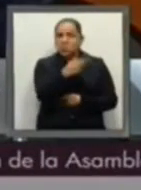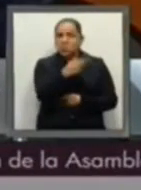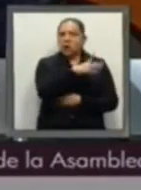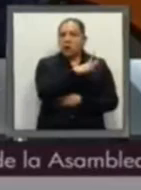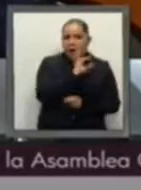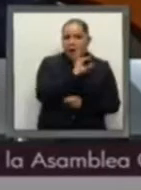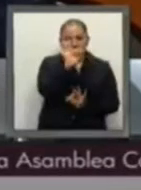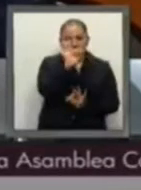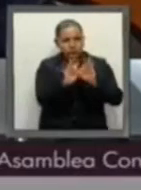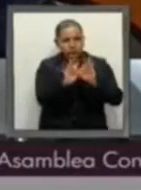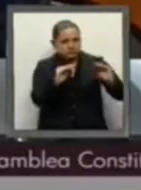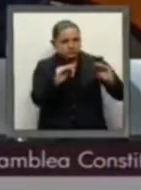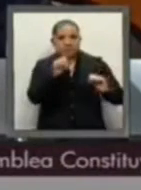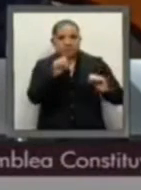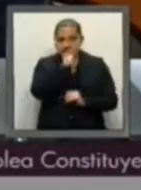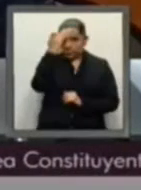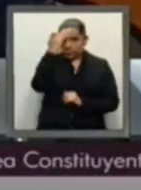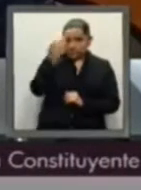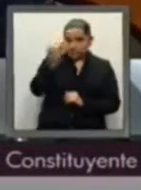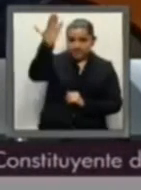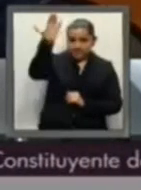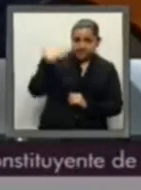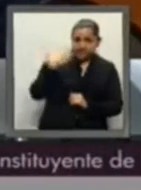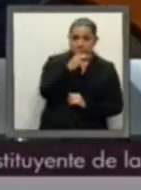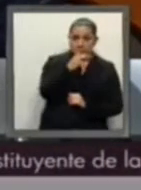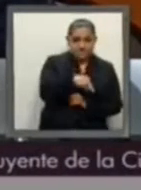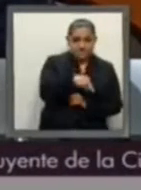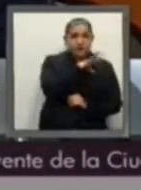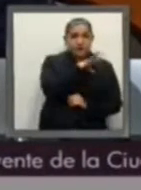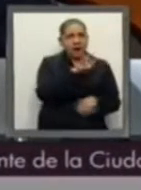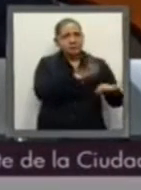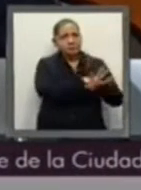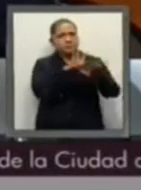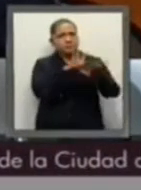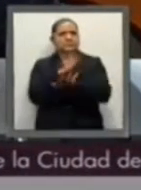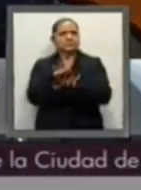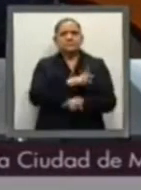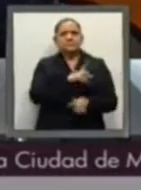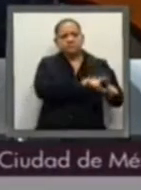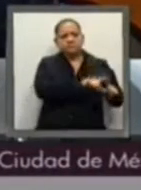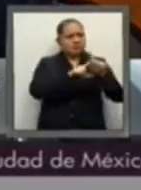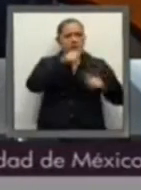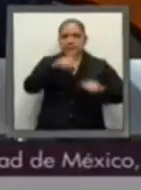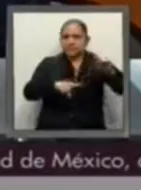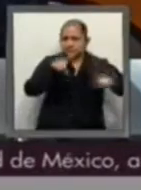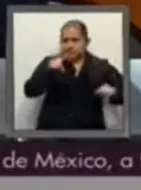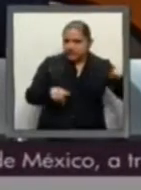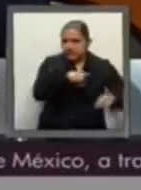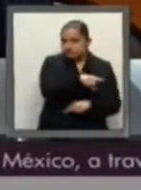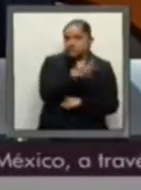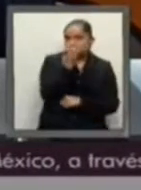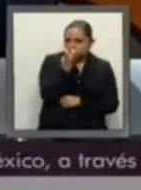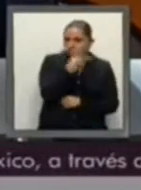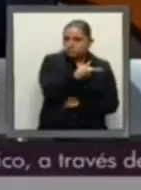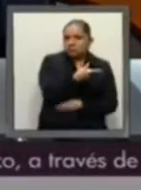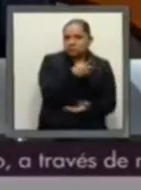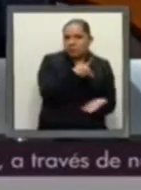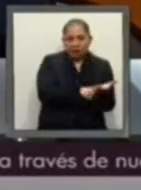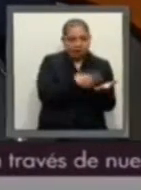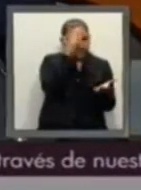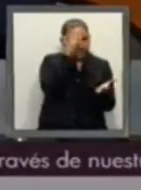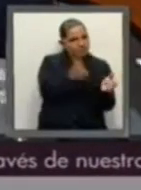del panismo así se aplicó hasta que se puso fijo en la reforma en la en el